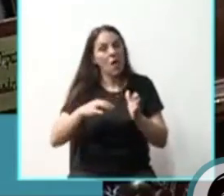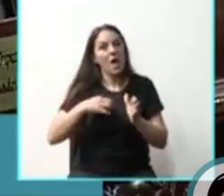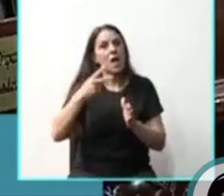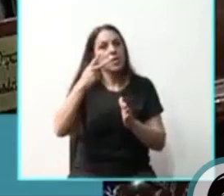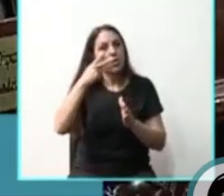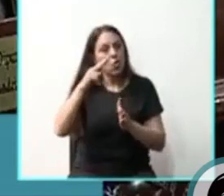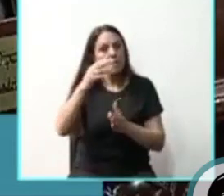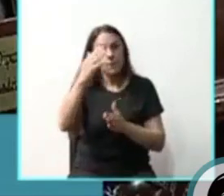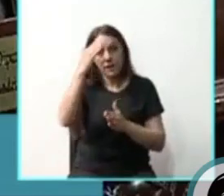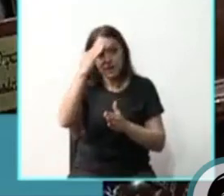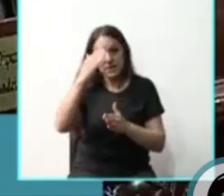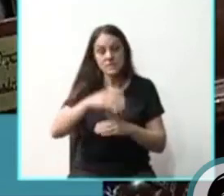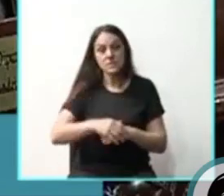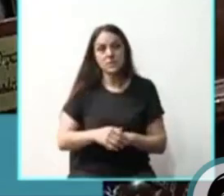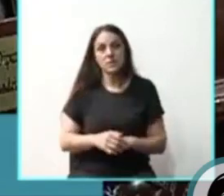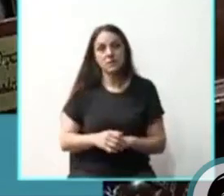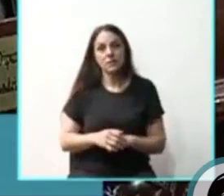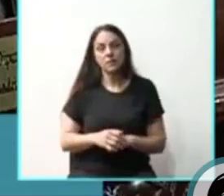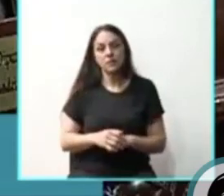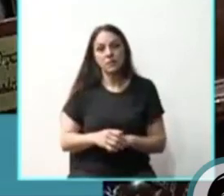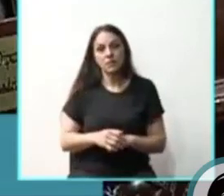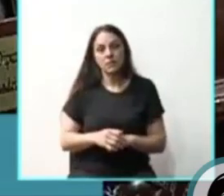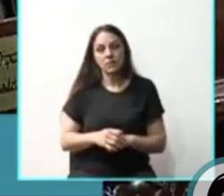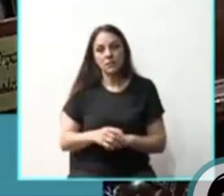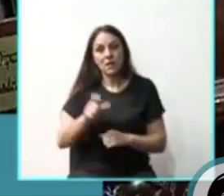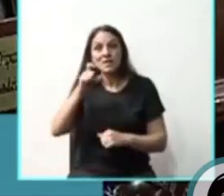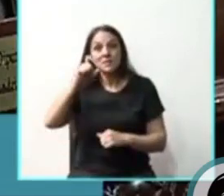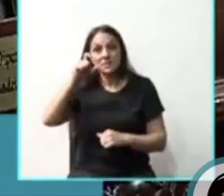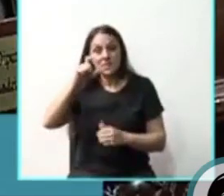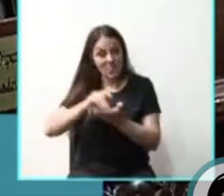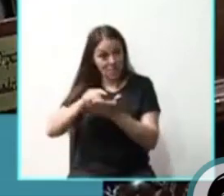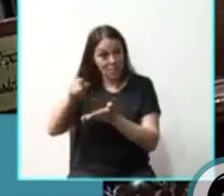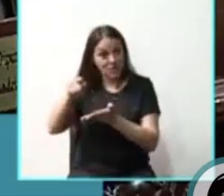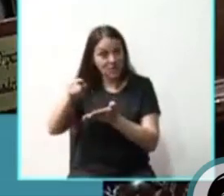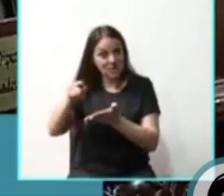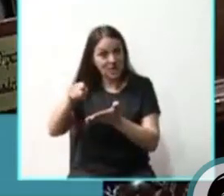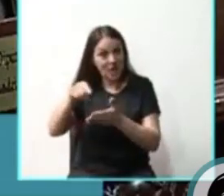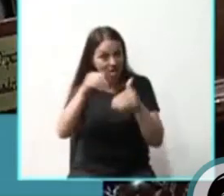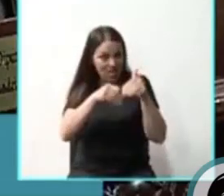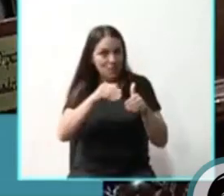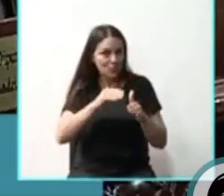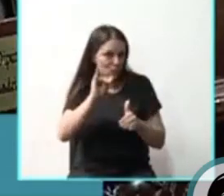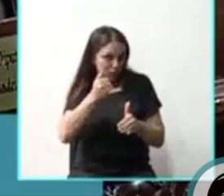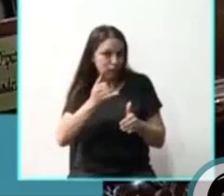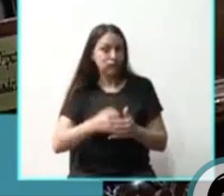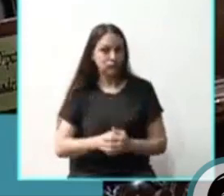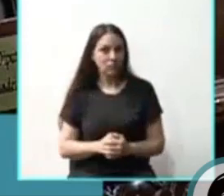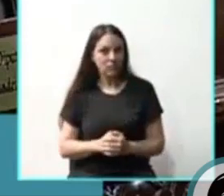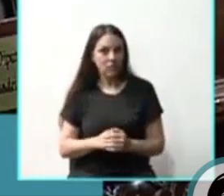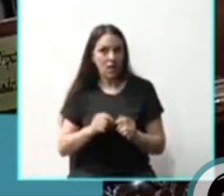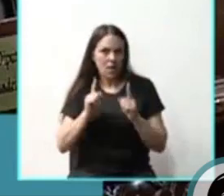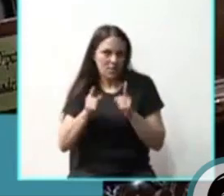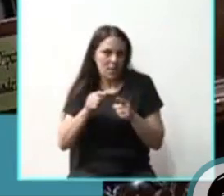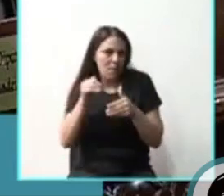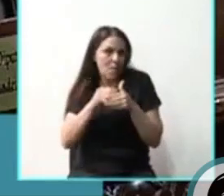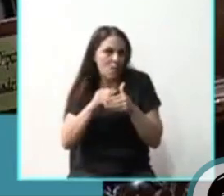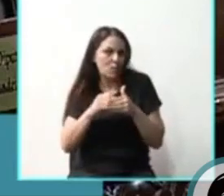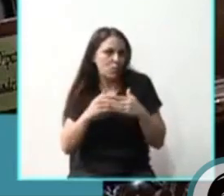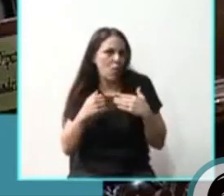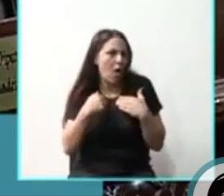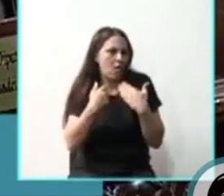2015 los votos se routing además de votar por supuesto las concesiones del parque thays